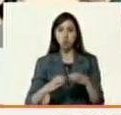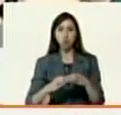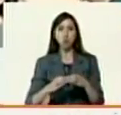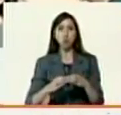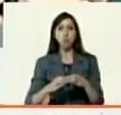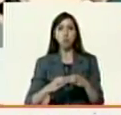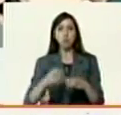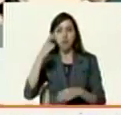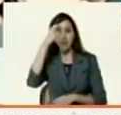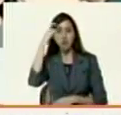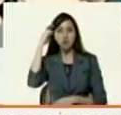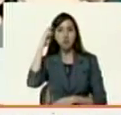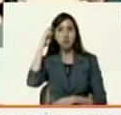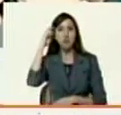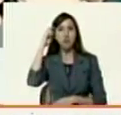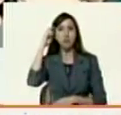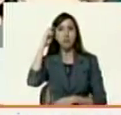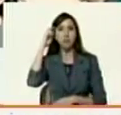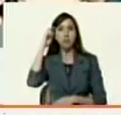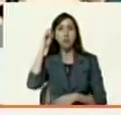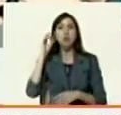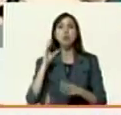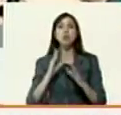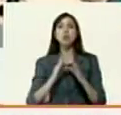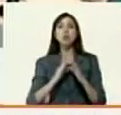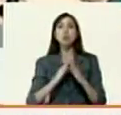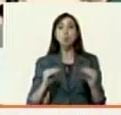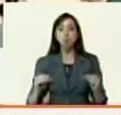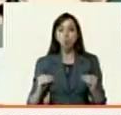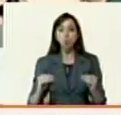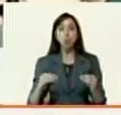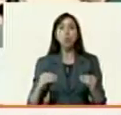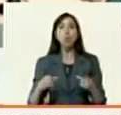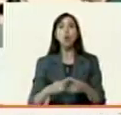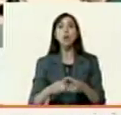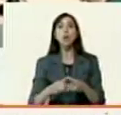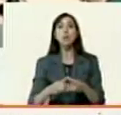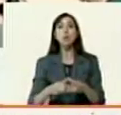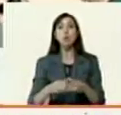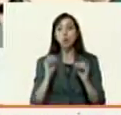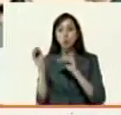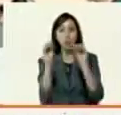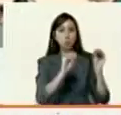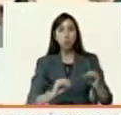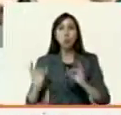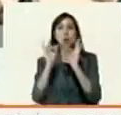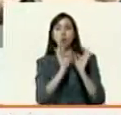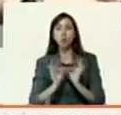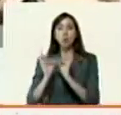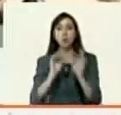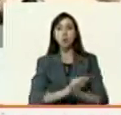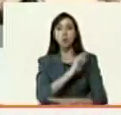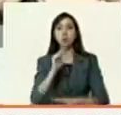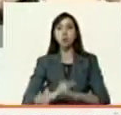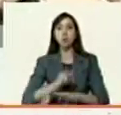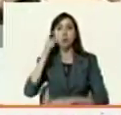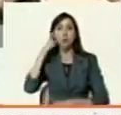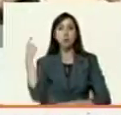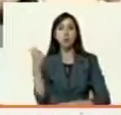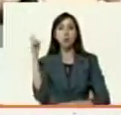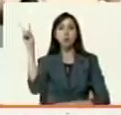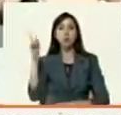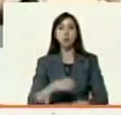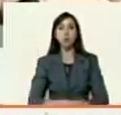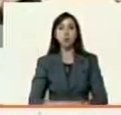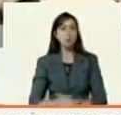Cancillería, de la Diplomacia Bolivariana de Paz, cerrando filas y llamando a la unidad nacional, como ha dicho el presidente Maduro. Todos los venezolanos, no importa por